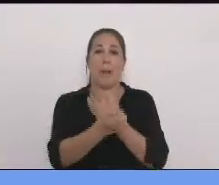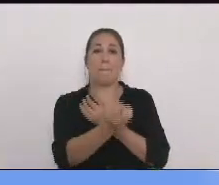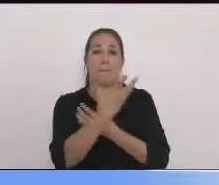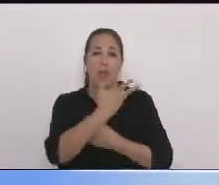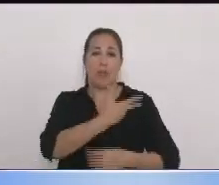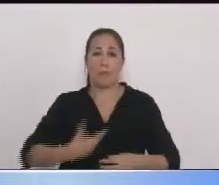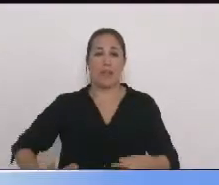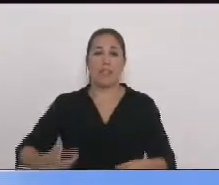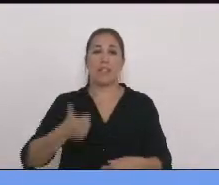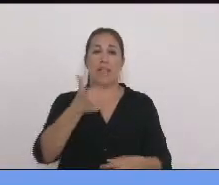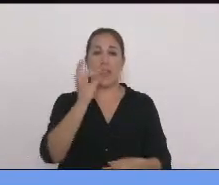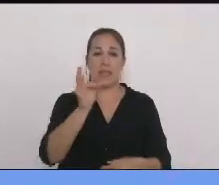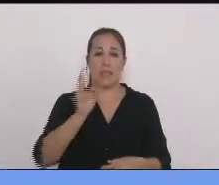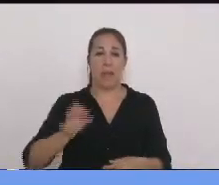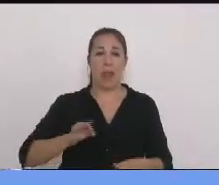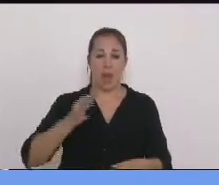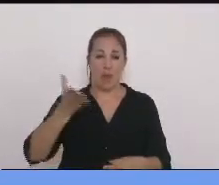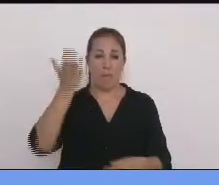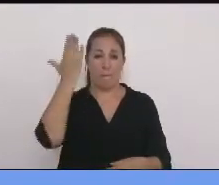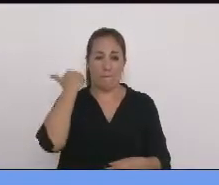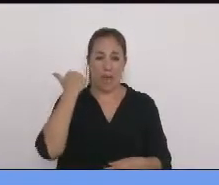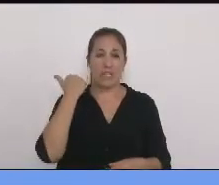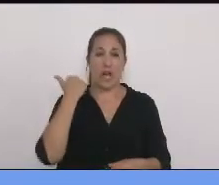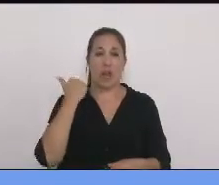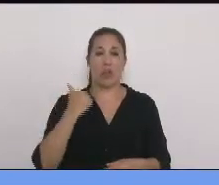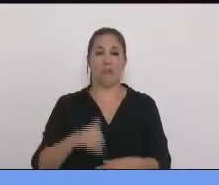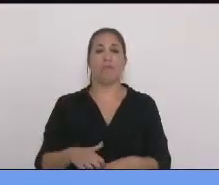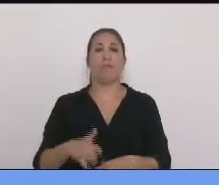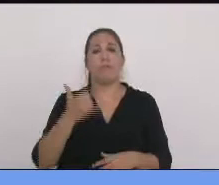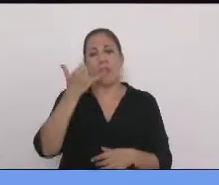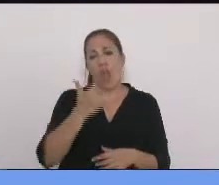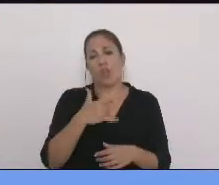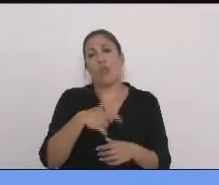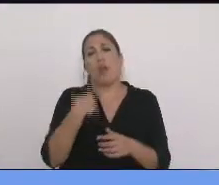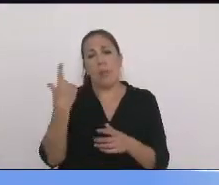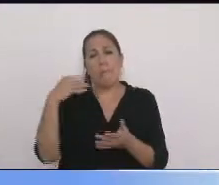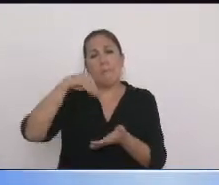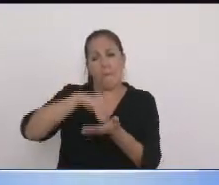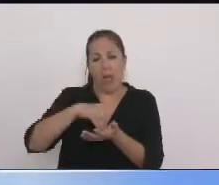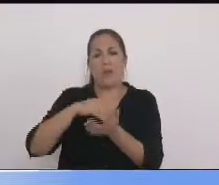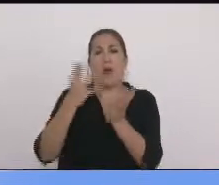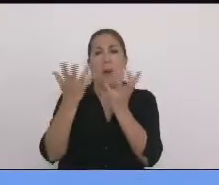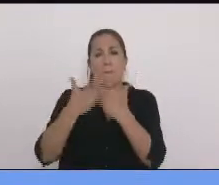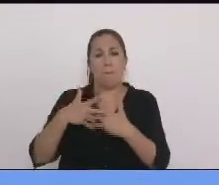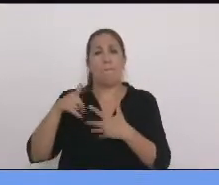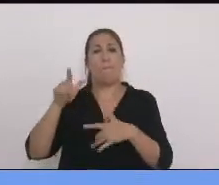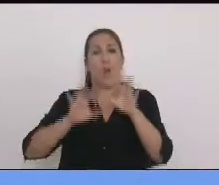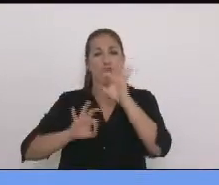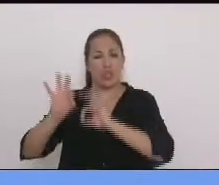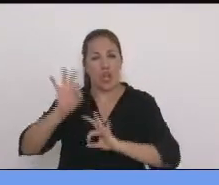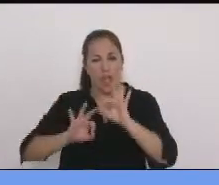del año pasado y al que le acompañan proyectos que presentó el espacio